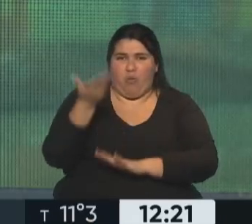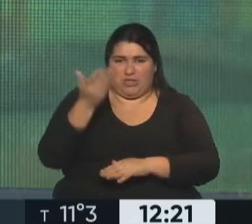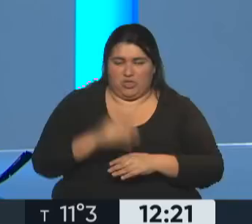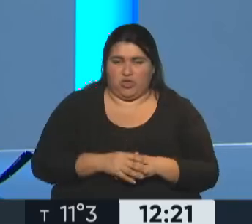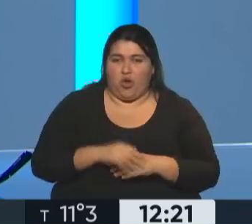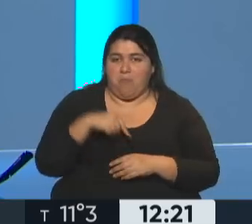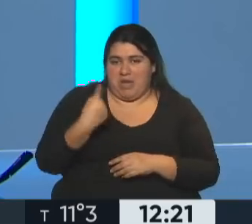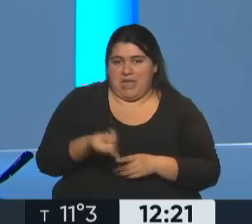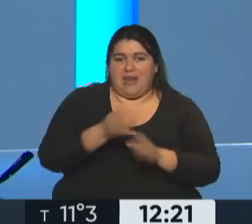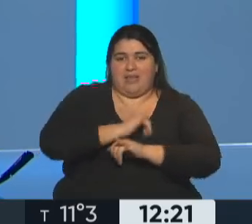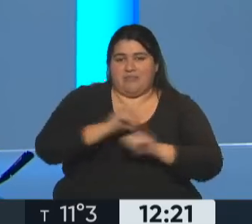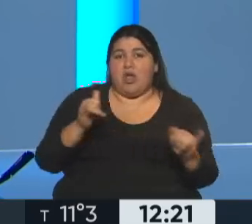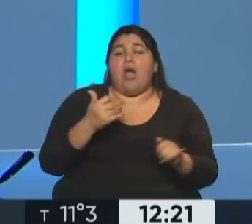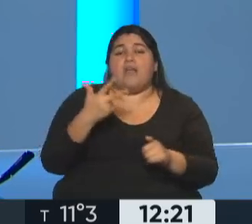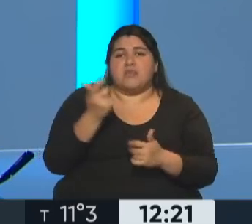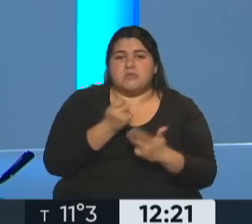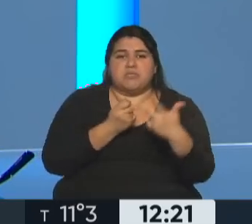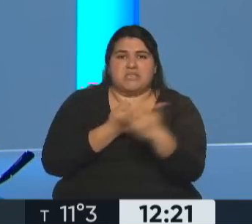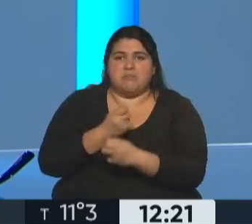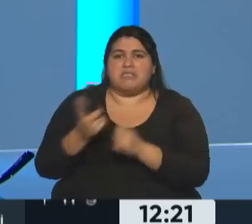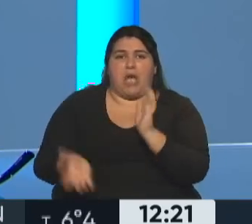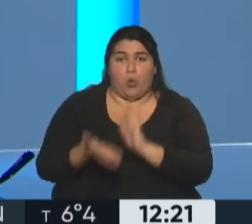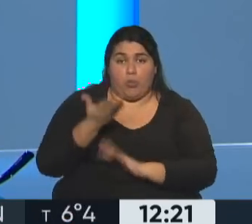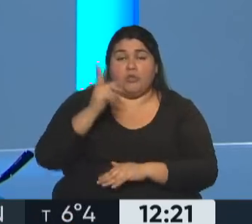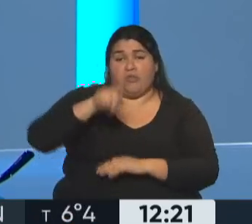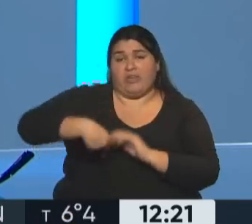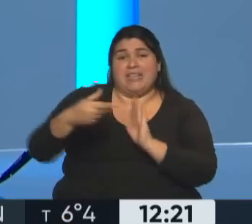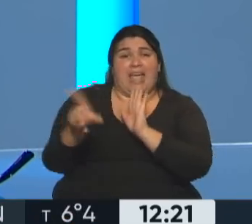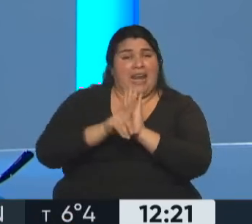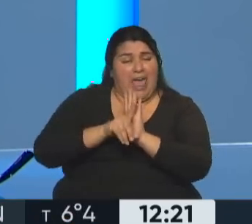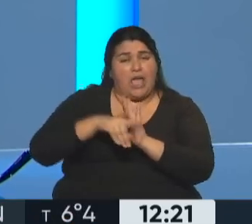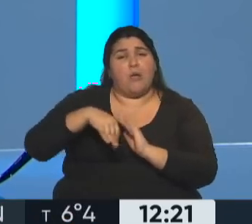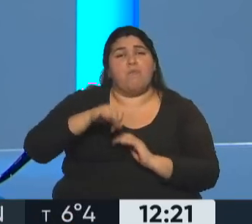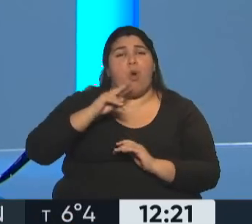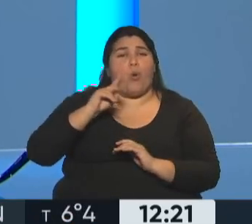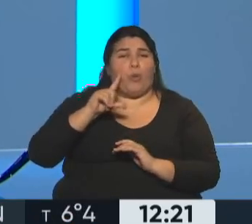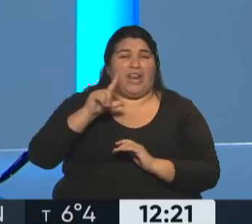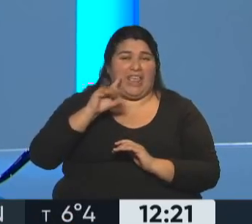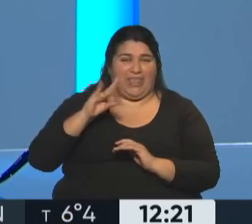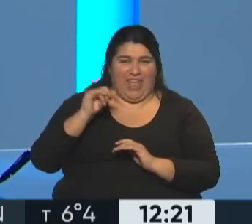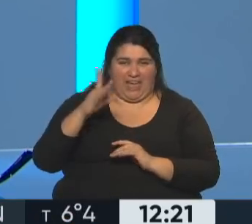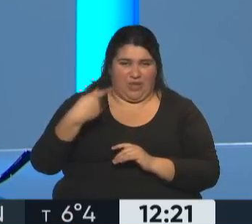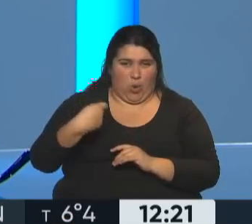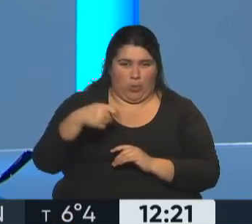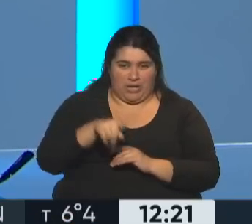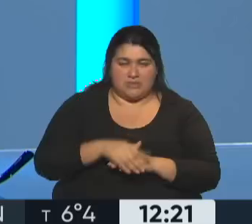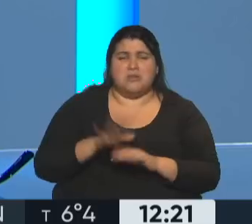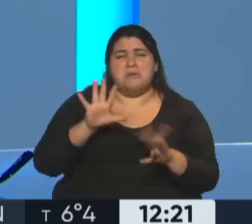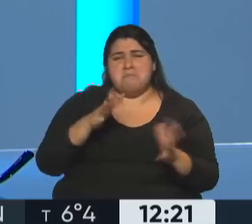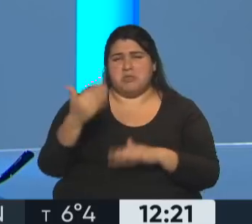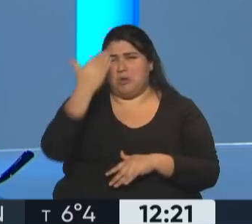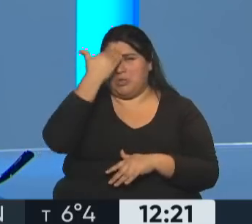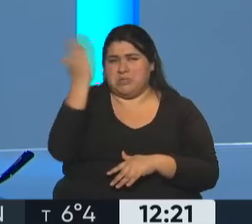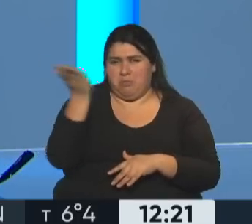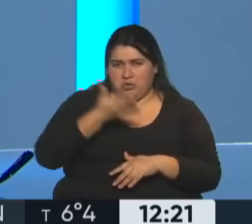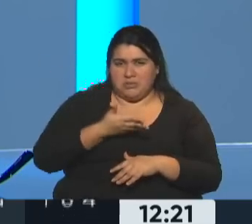mañana exactamente el aumento trimestral que corresponde a la movilidad jubilatoria anticipamos estar en el orden del 14 y 15 por ciento